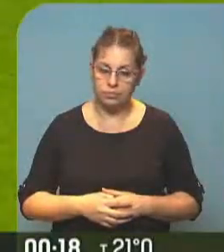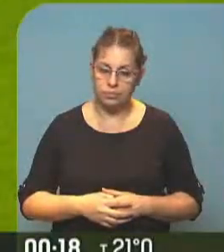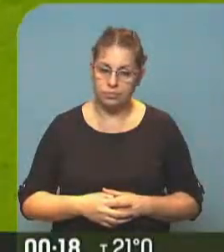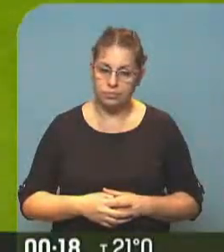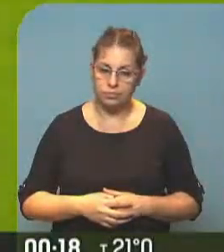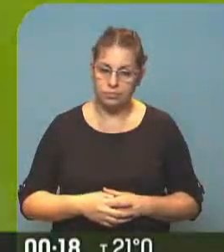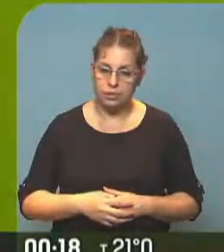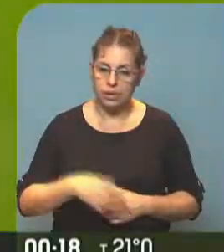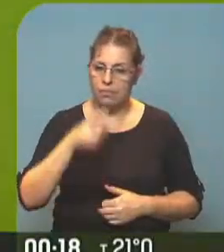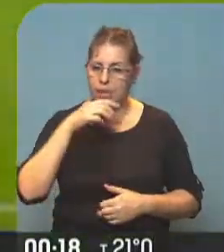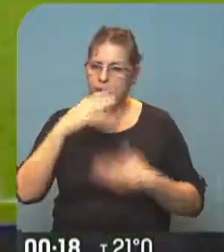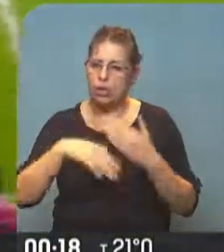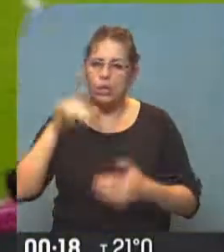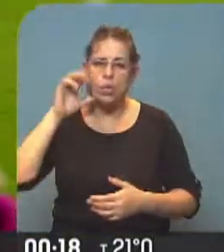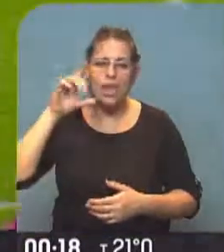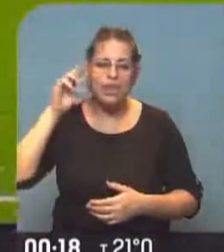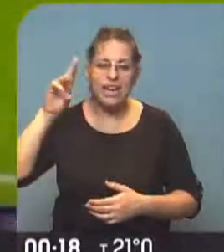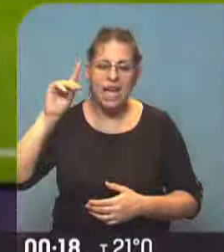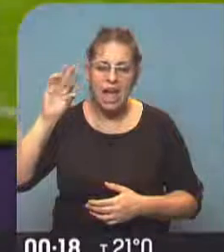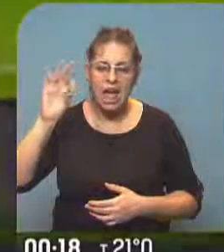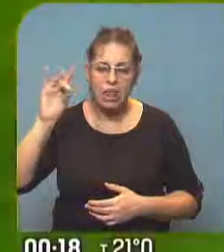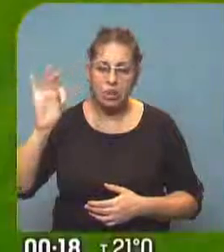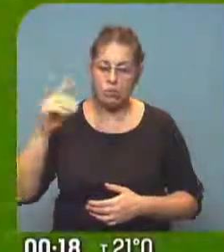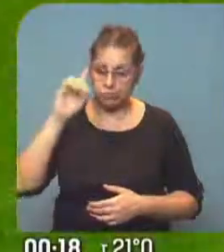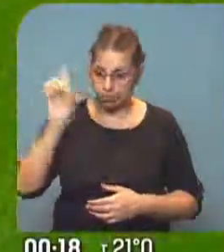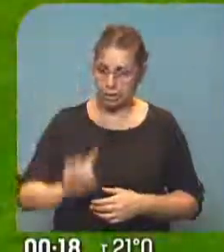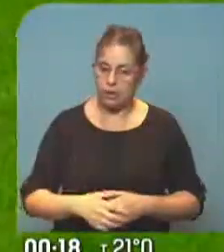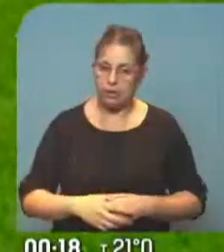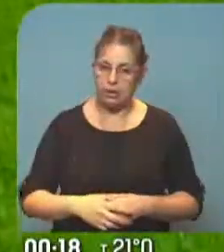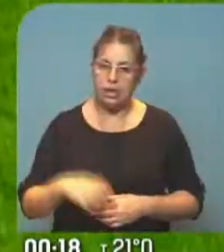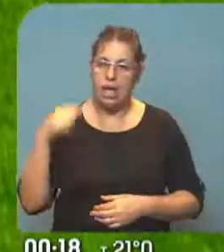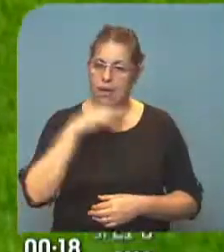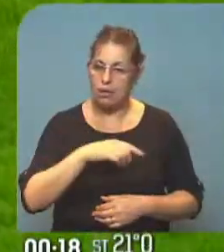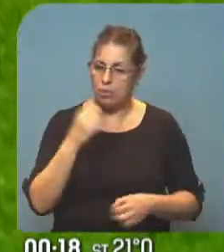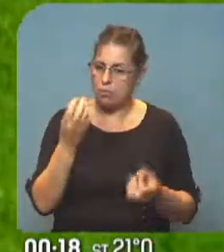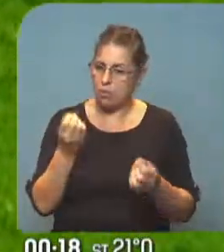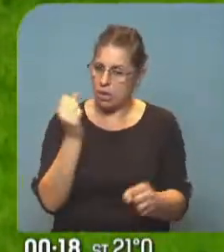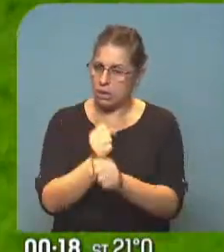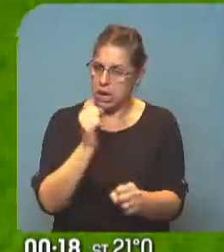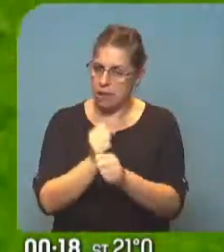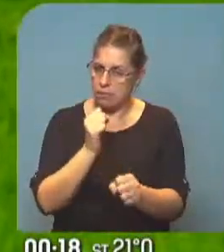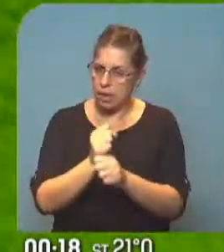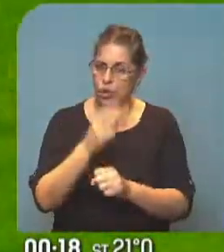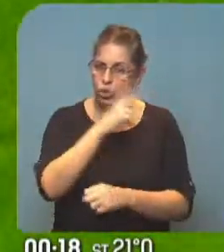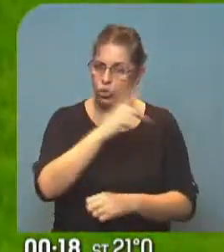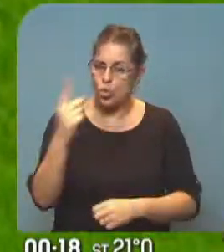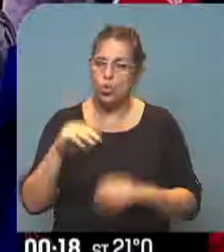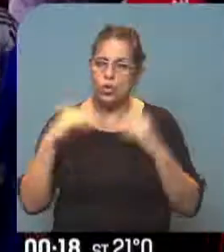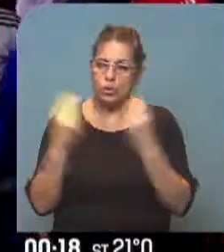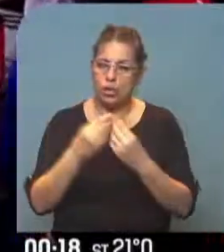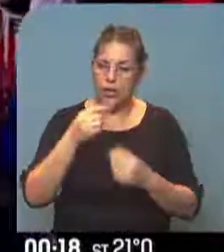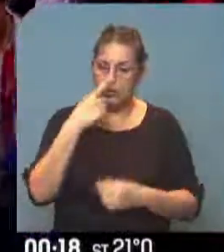Se parece a Cuadrado, ¿no? Impresionante. Cristian Alemán, de buen trabajo, definió el 2-1 final.